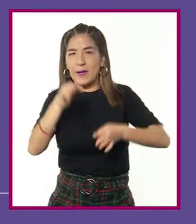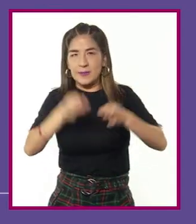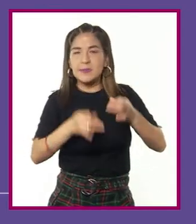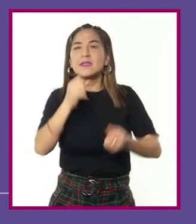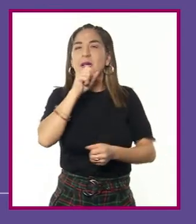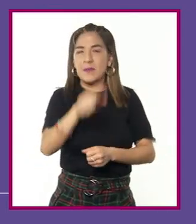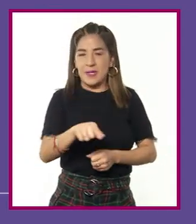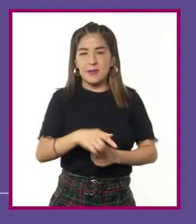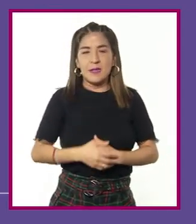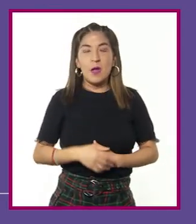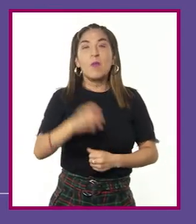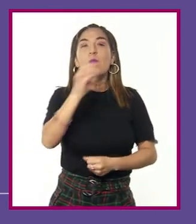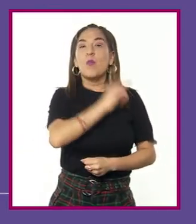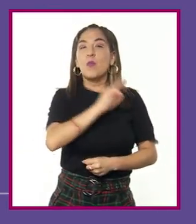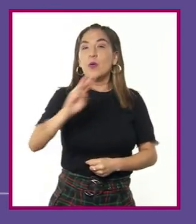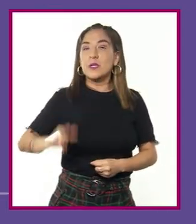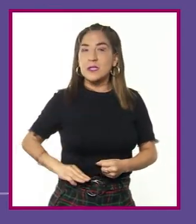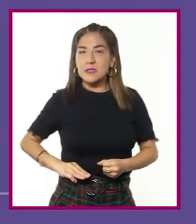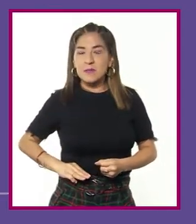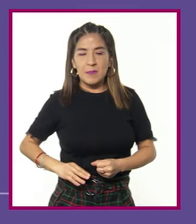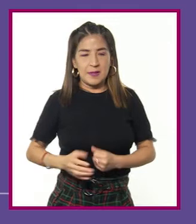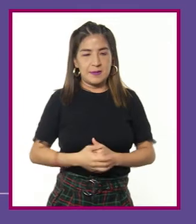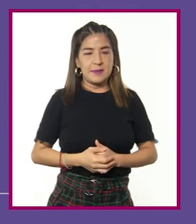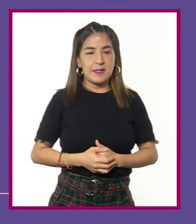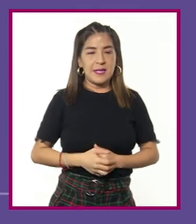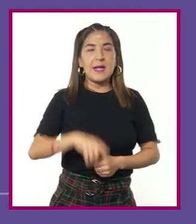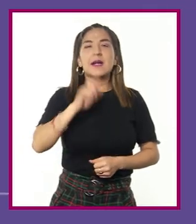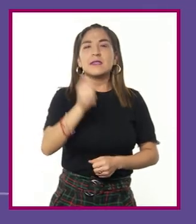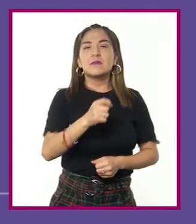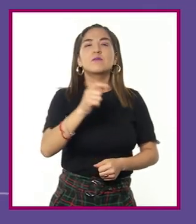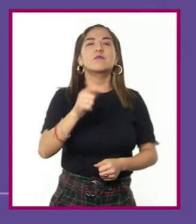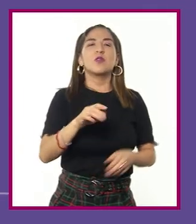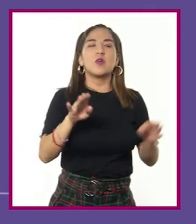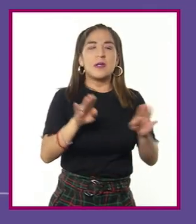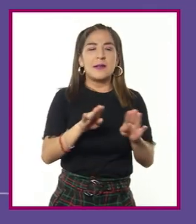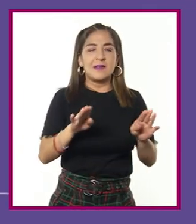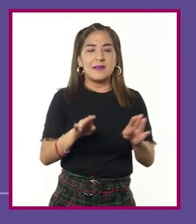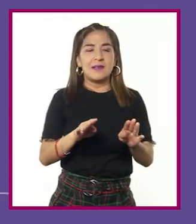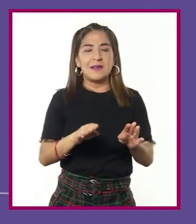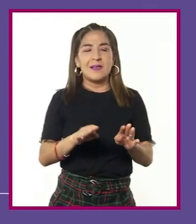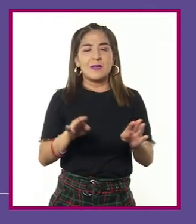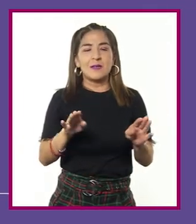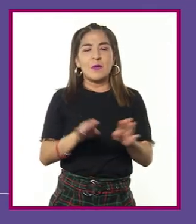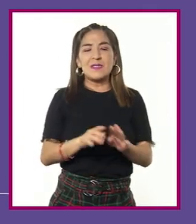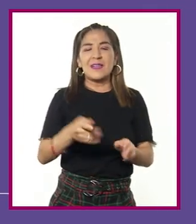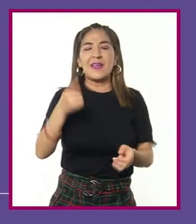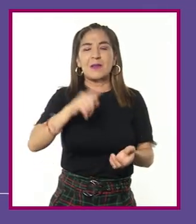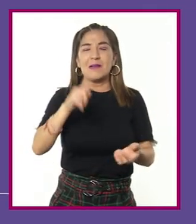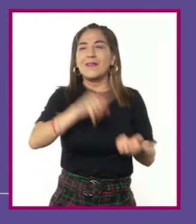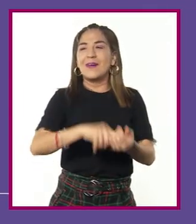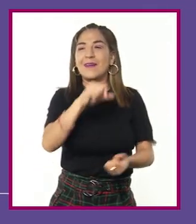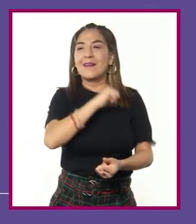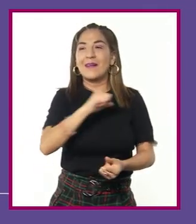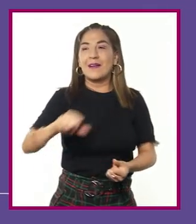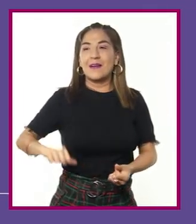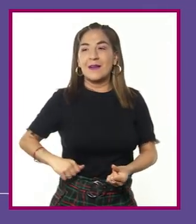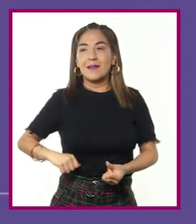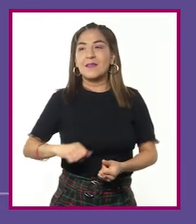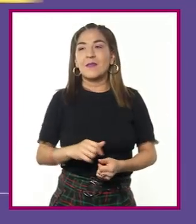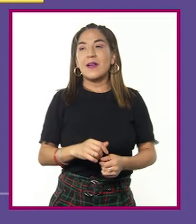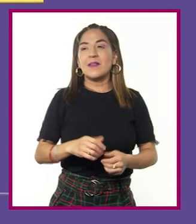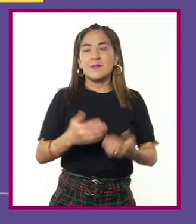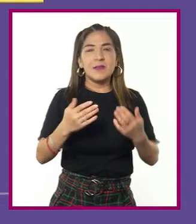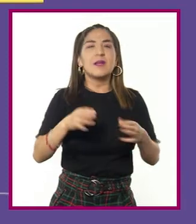último, a nivel municipal, se conforma por las y los regidores, la alcaldesa o el alcalde, la presidenta o presidente